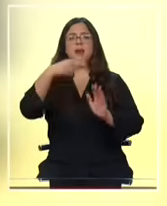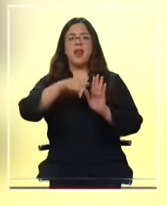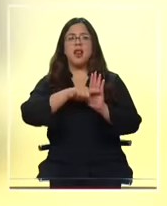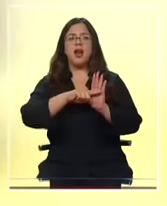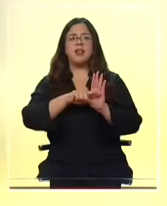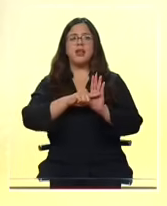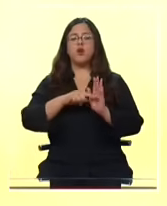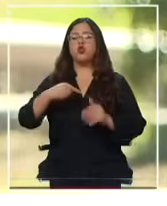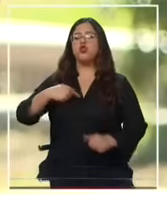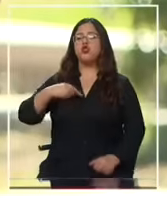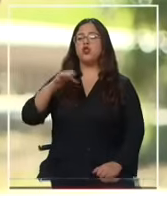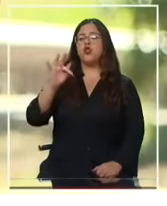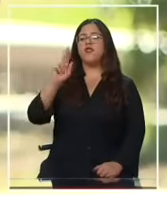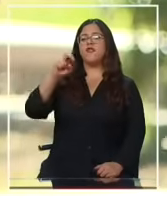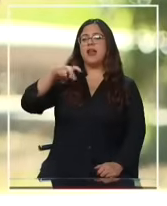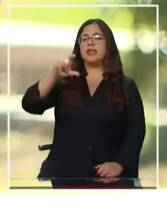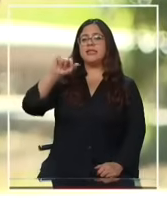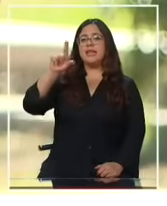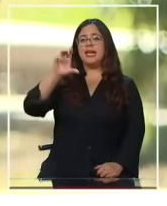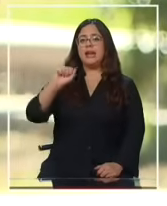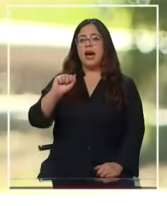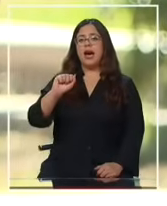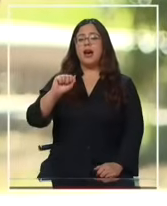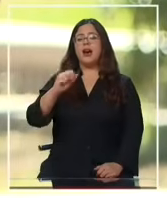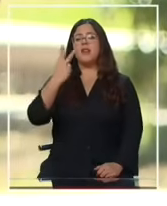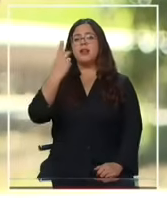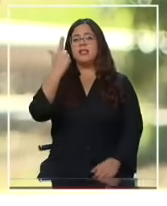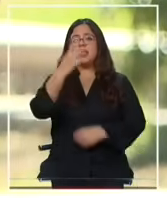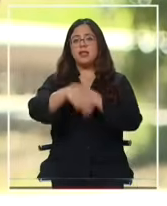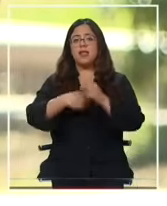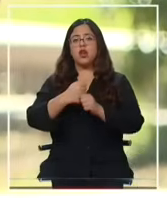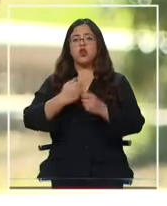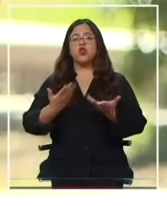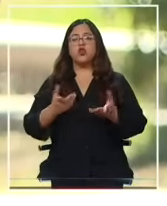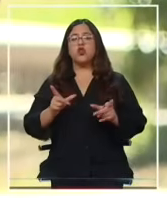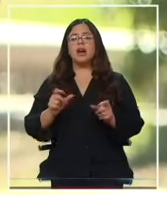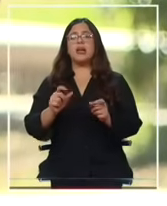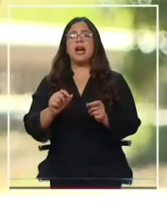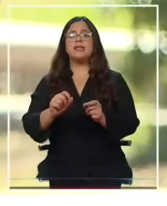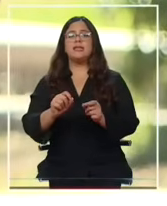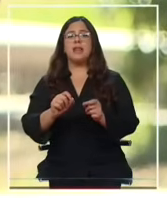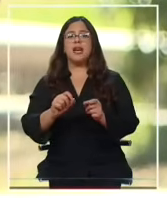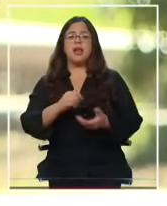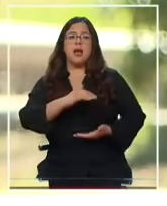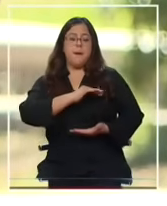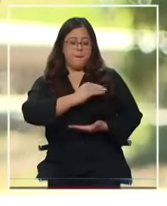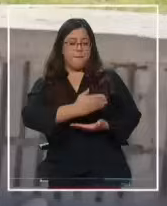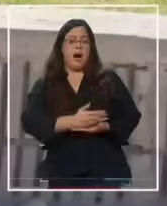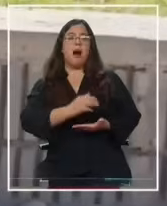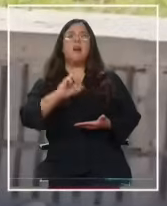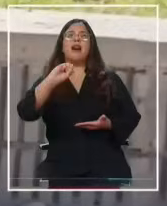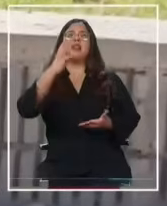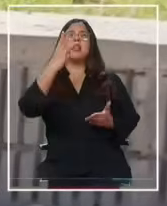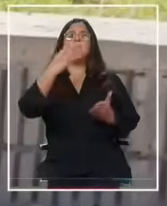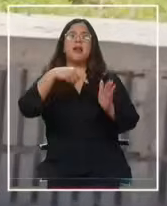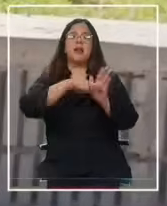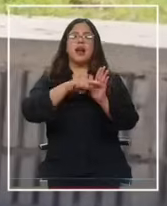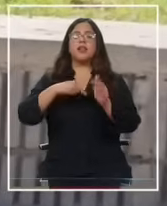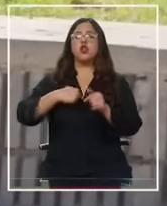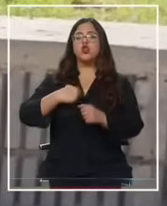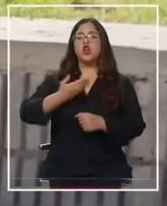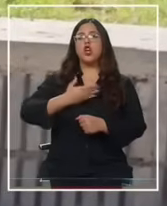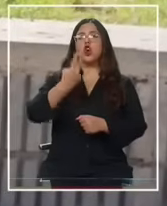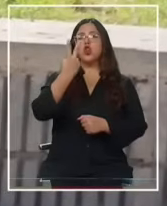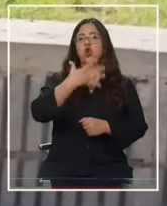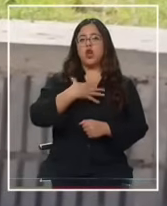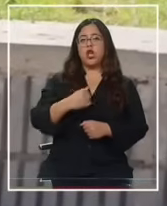Mi nombre es Francisca Yáñez, tengo 27 años, tengo un cáncer de mama triple negativo y soy madre de dos